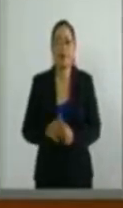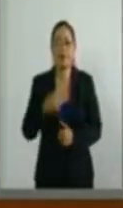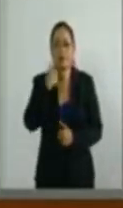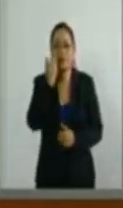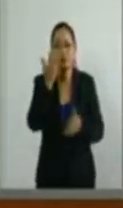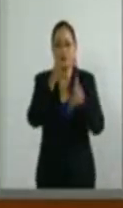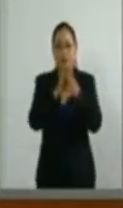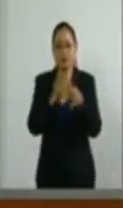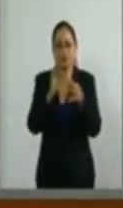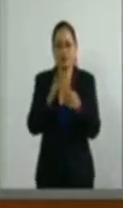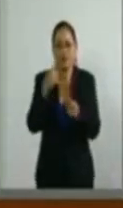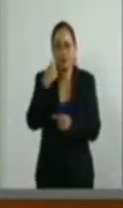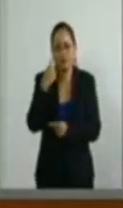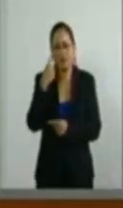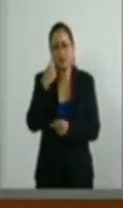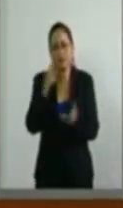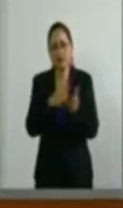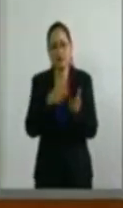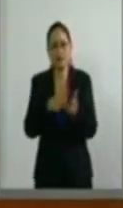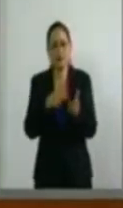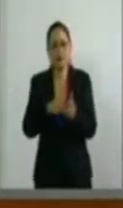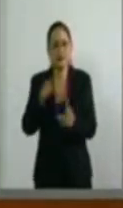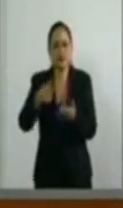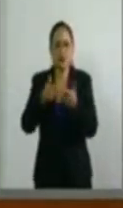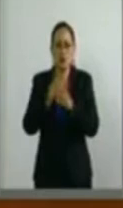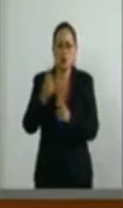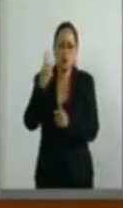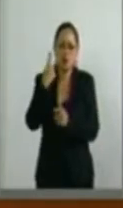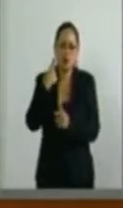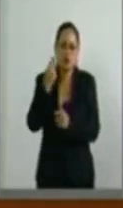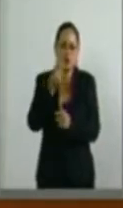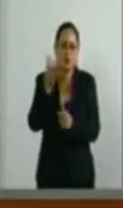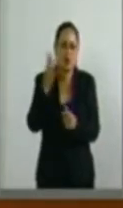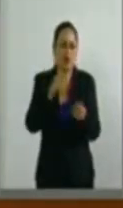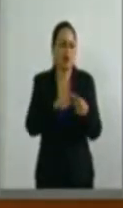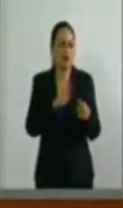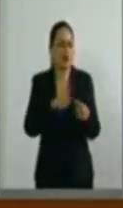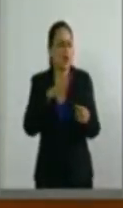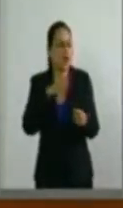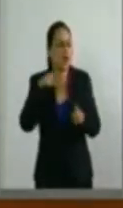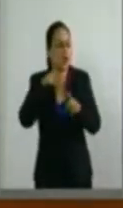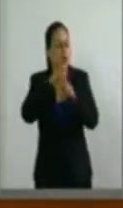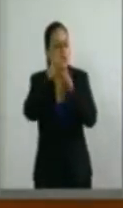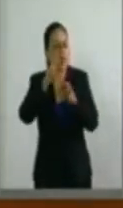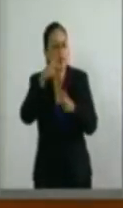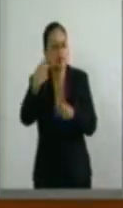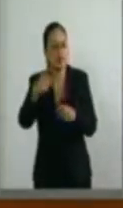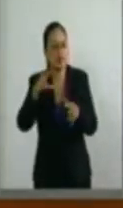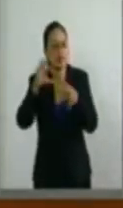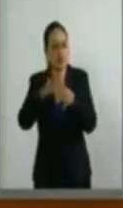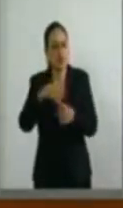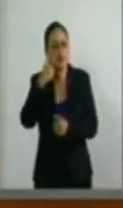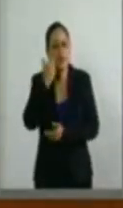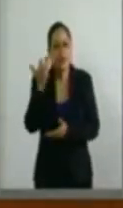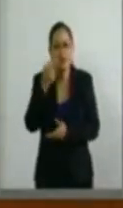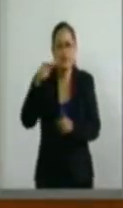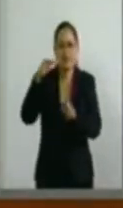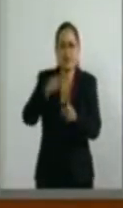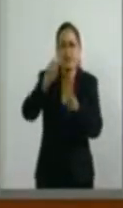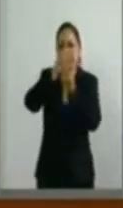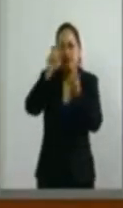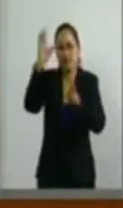frecuencia cualquier partido político, cualquier actor que está en los asuntos públicos, siempre refieren a la